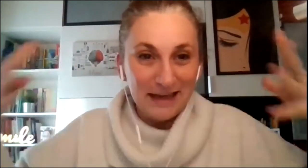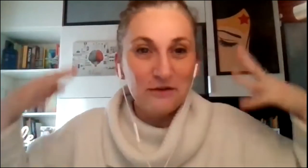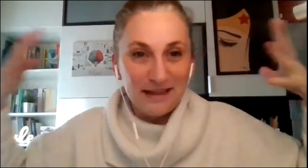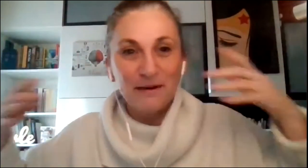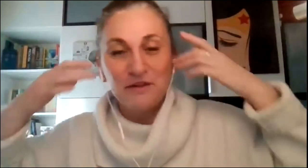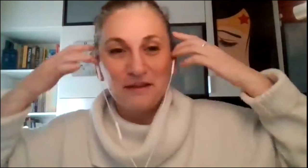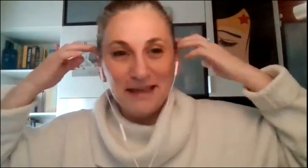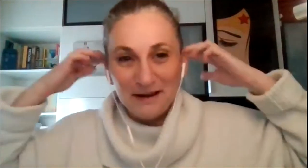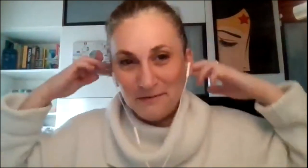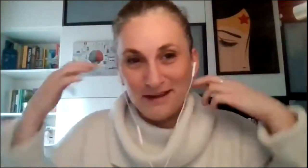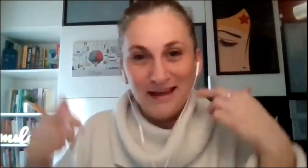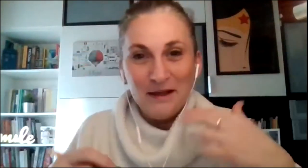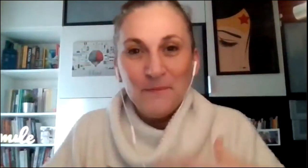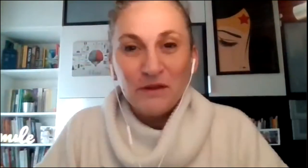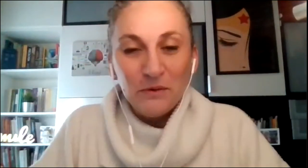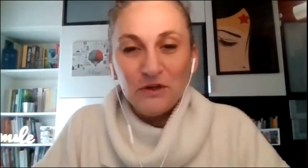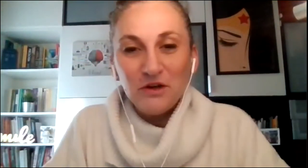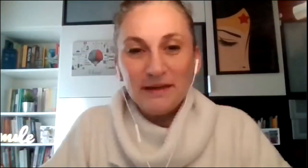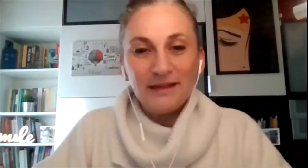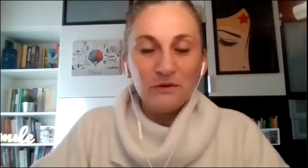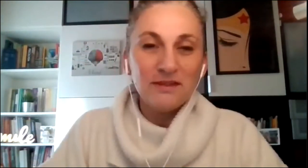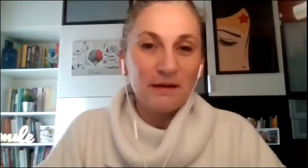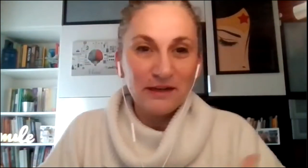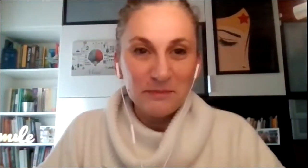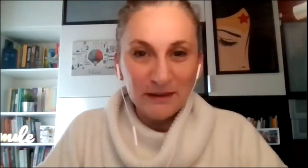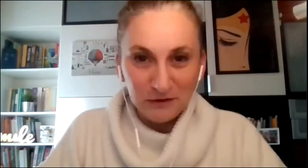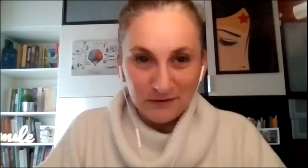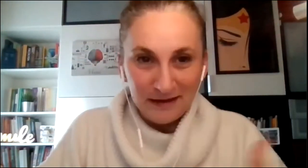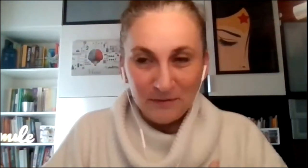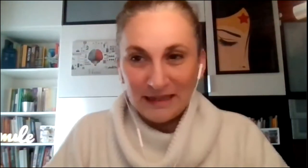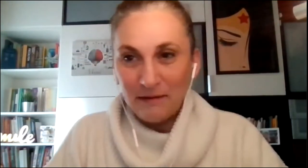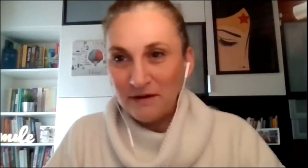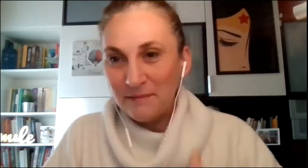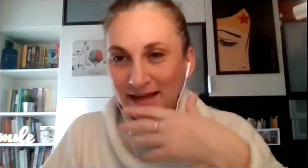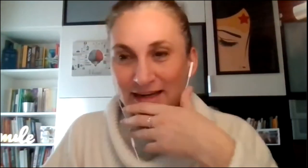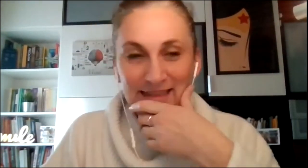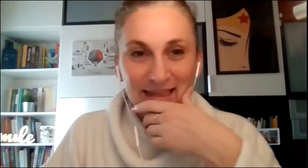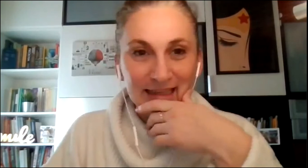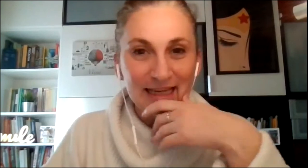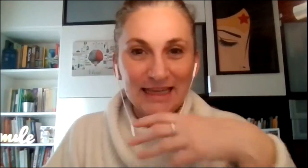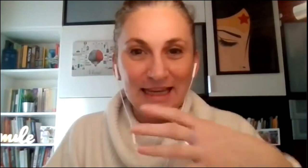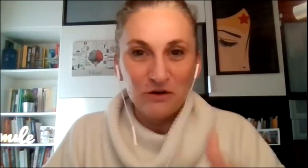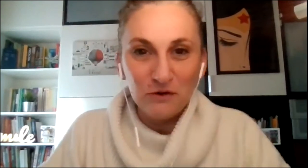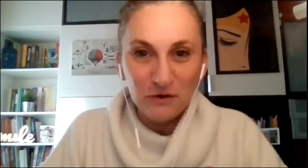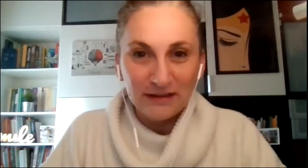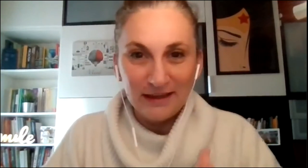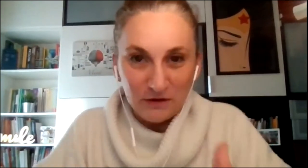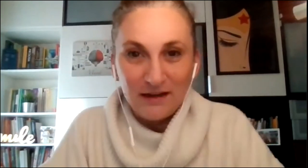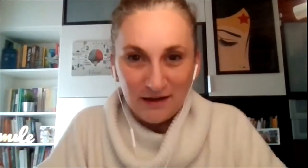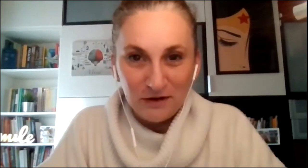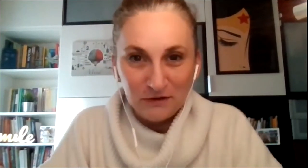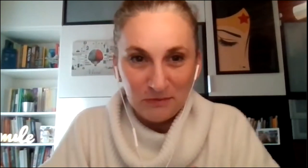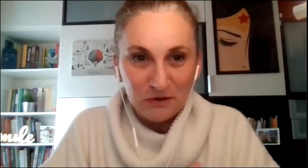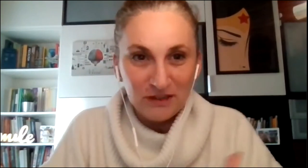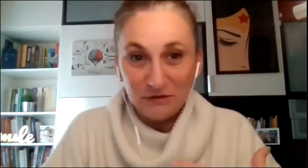ya tenía yo una idea preconcebida, ¿no? Porque uno se convierte en un observador experto. Comentaba una madre en el chat que hasta que no ha tenido una